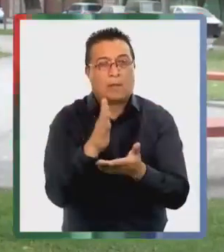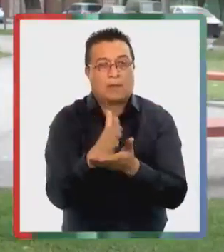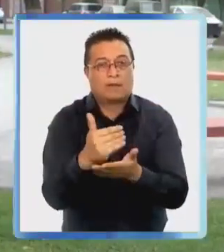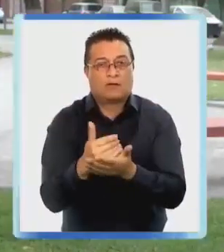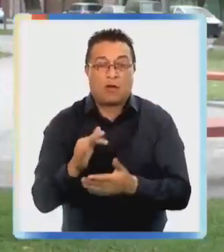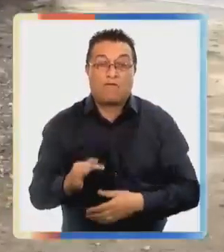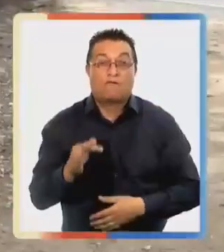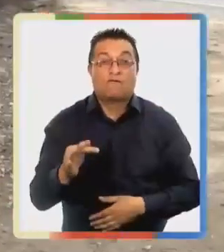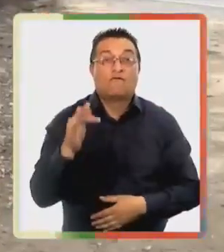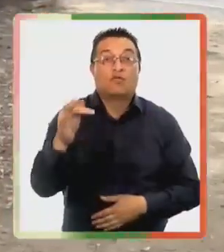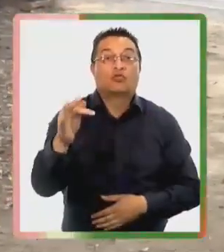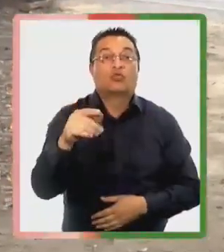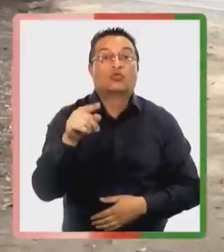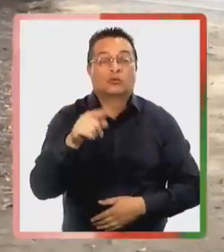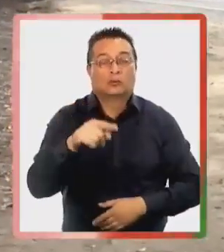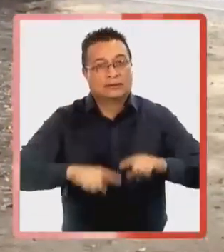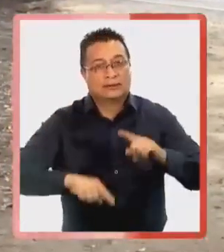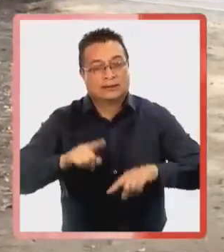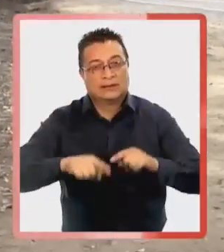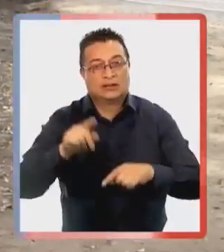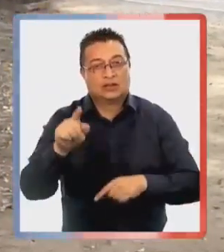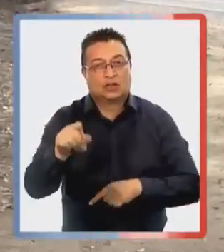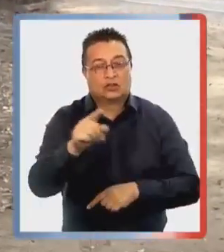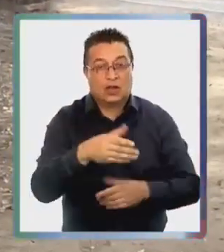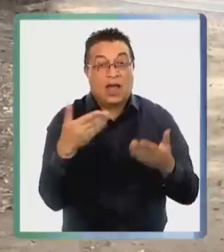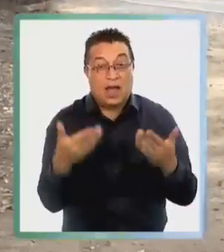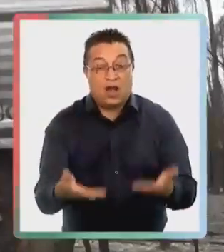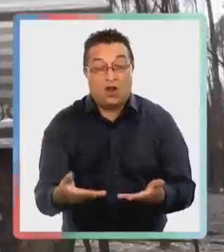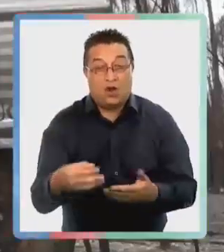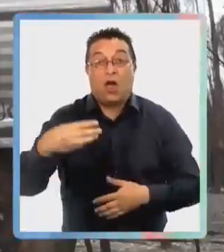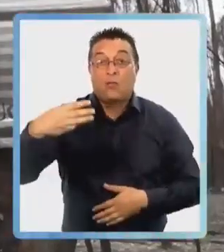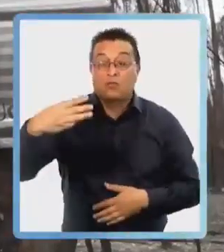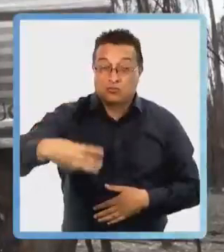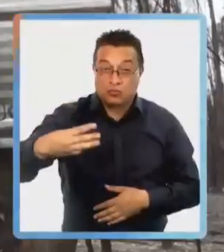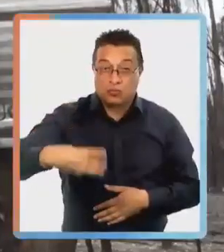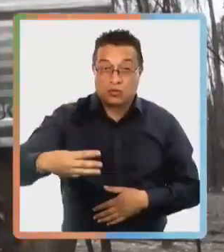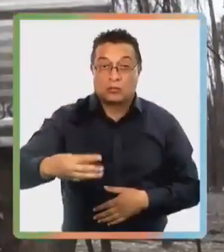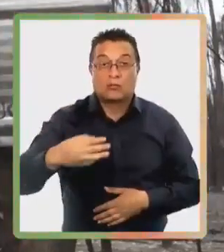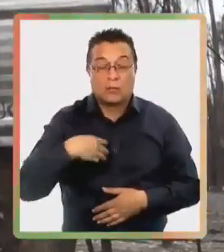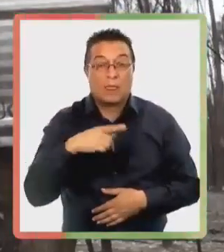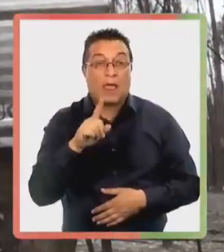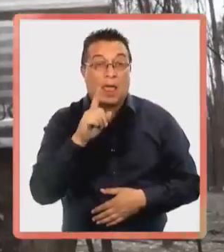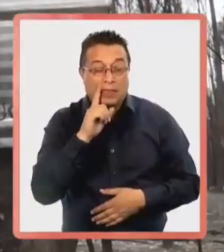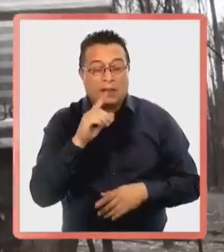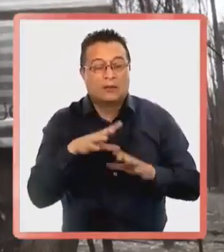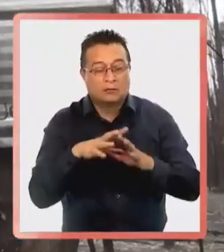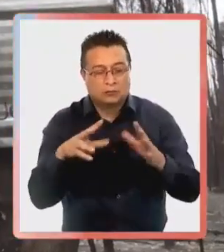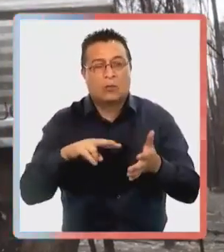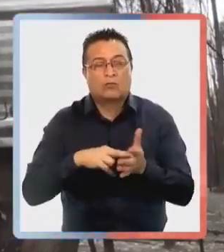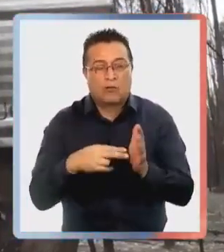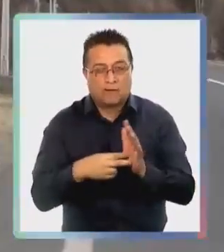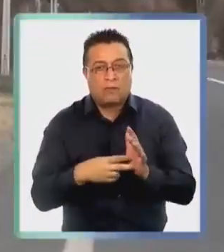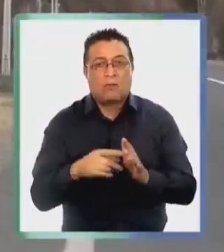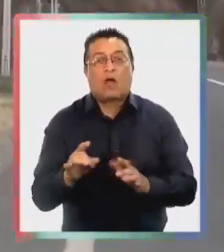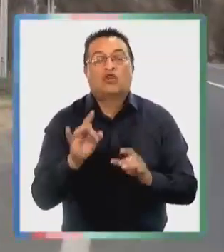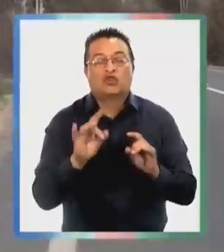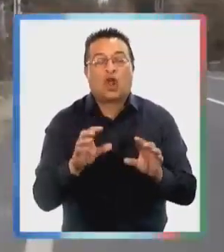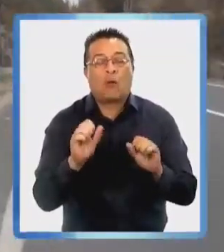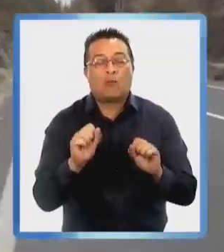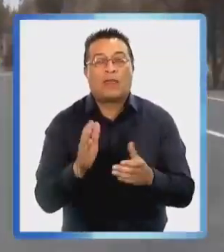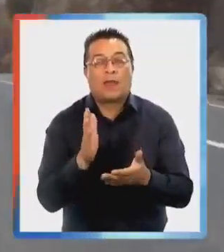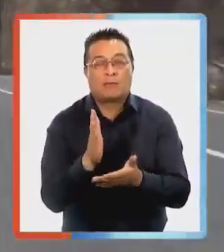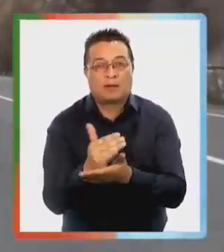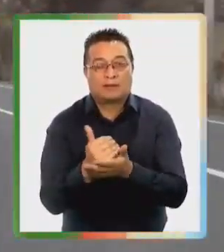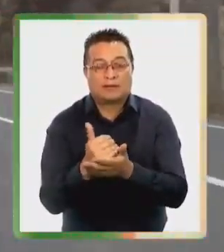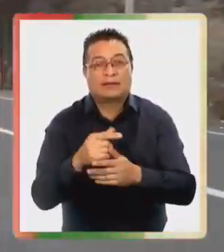nuestros territorios. Actualmente los municipios tenemos una gran dificultad, que es que solo podemos planificar el territorio urbano.